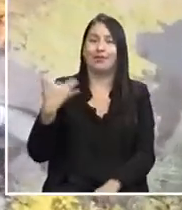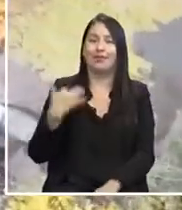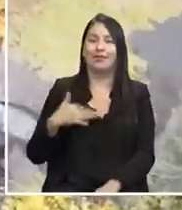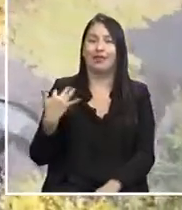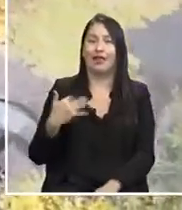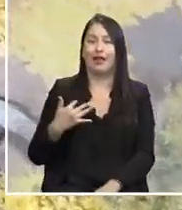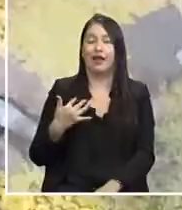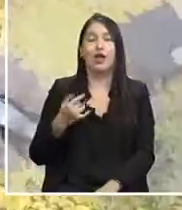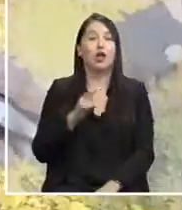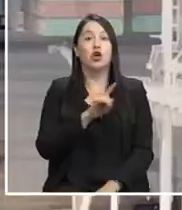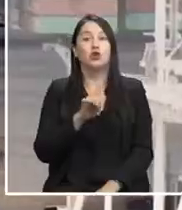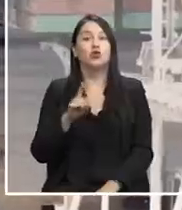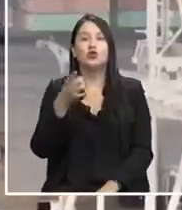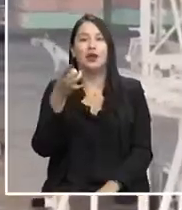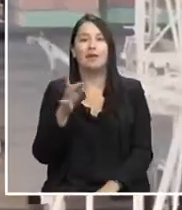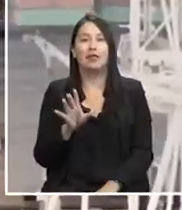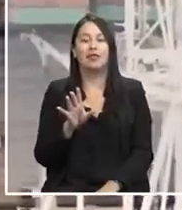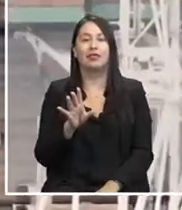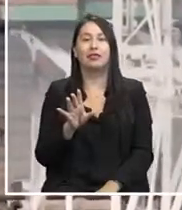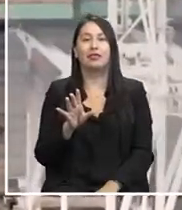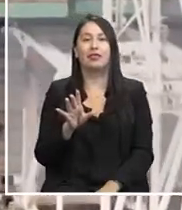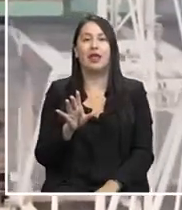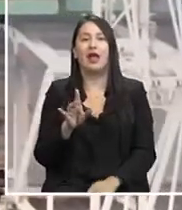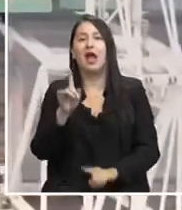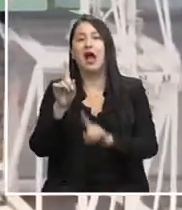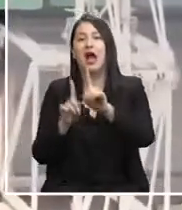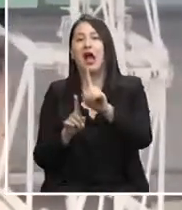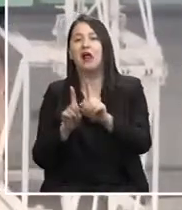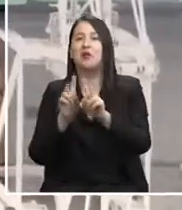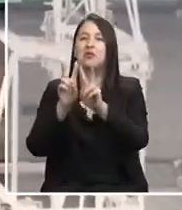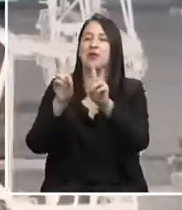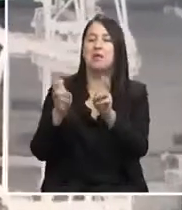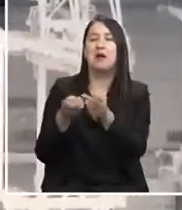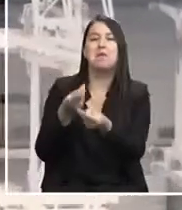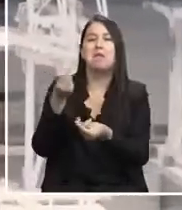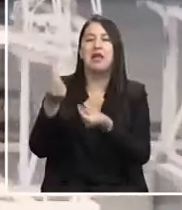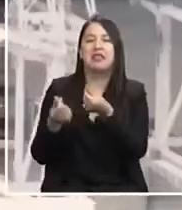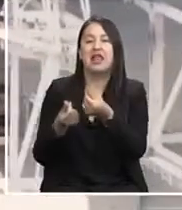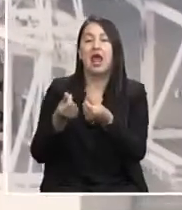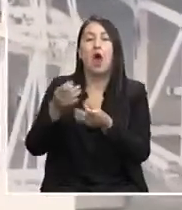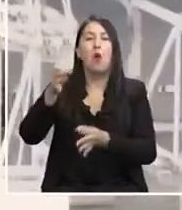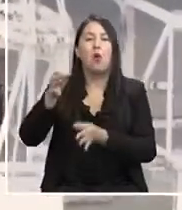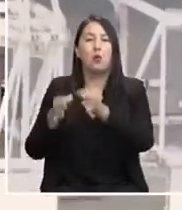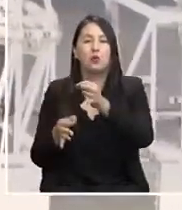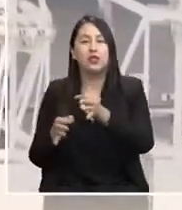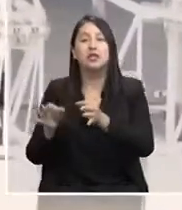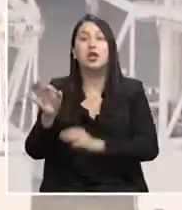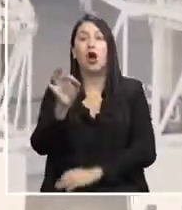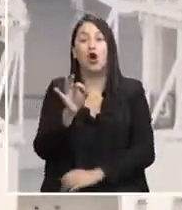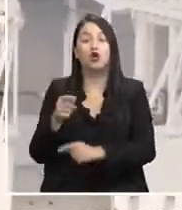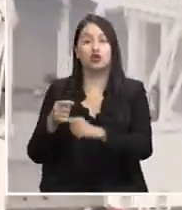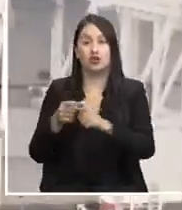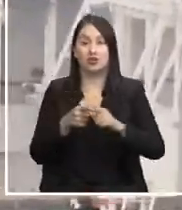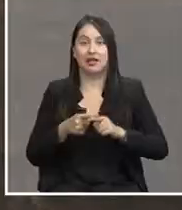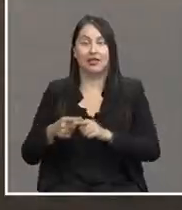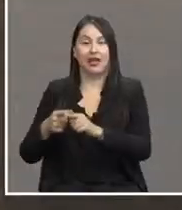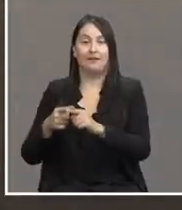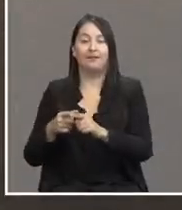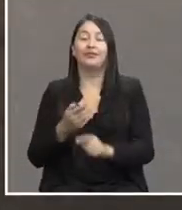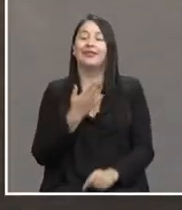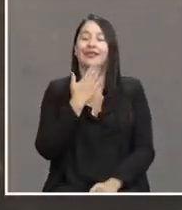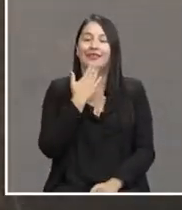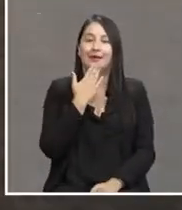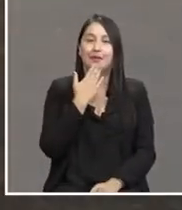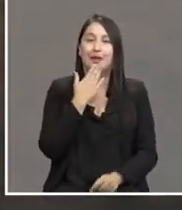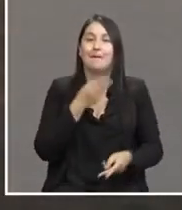solamente, como les decía, corresponden a una concepción materialista de la justicia o de la sociedad, sino que también nos